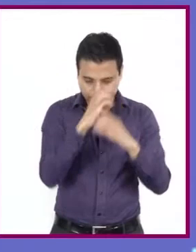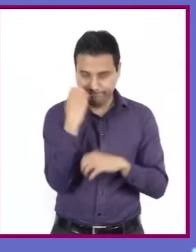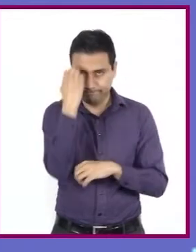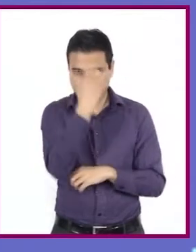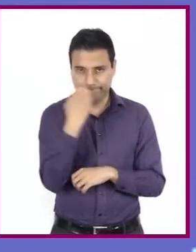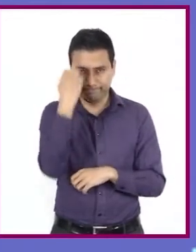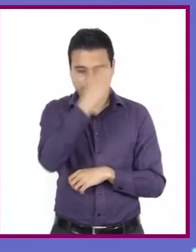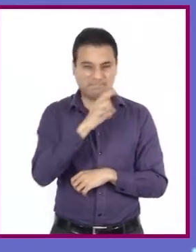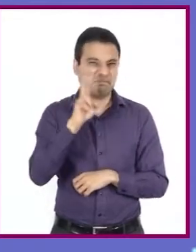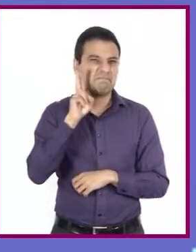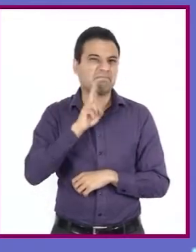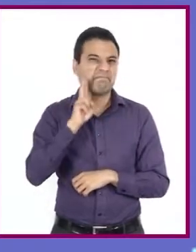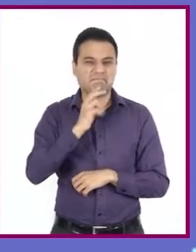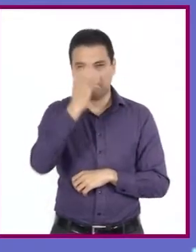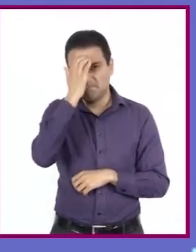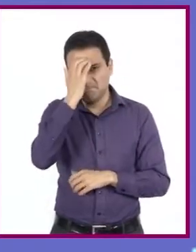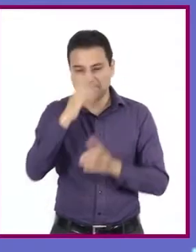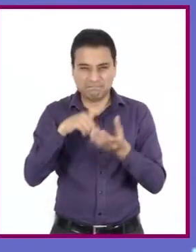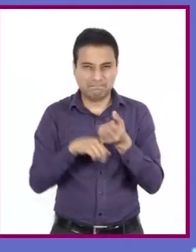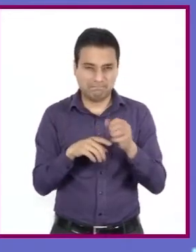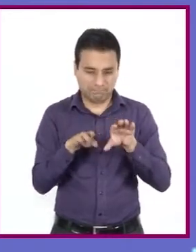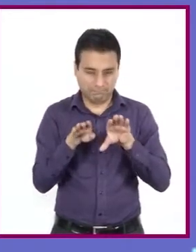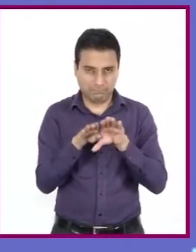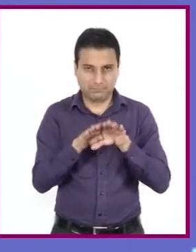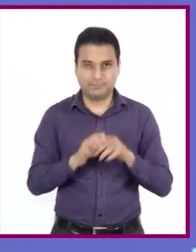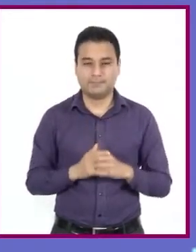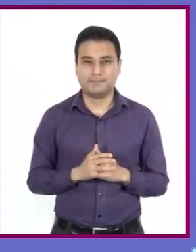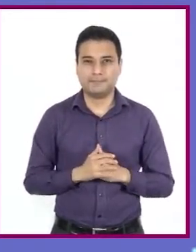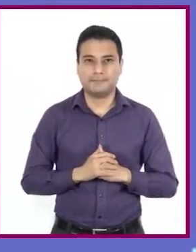reconocer las partes que las componen.